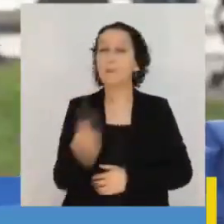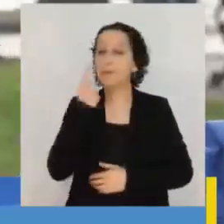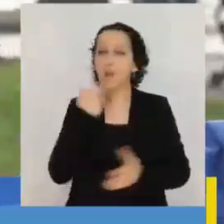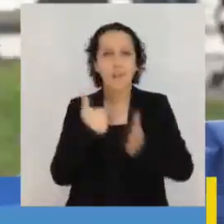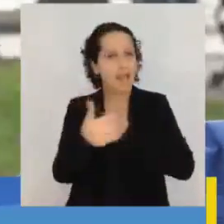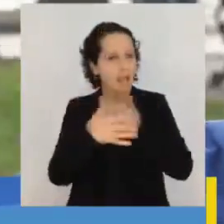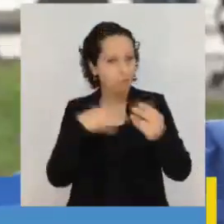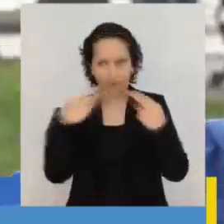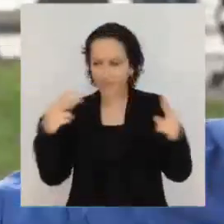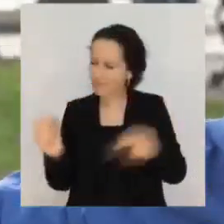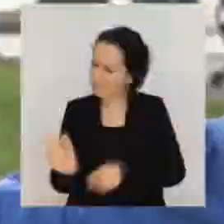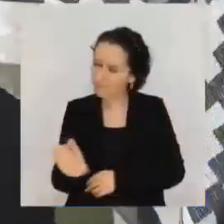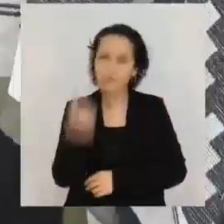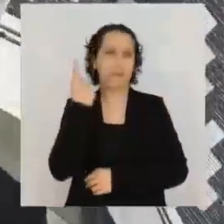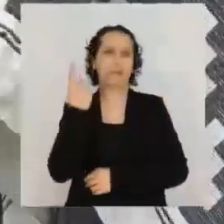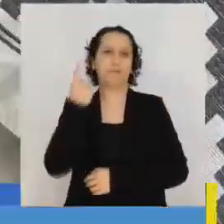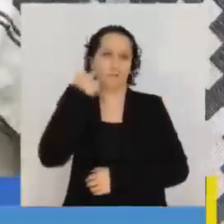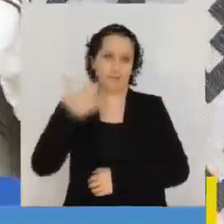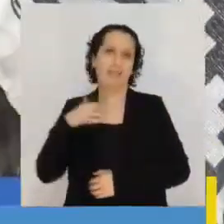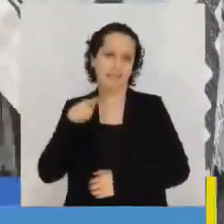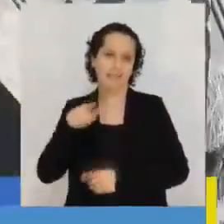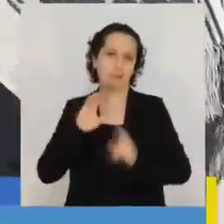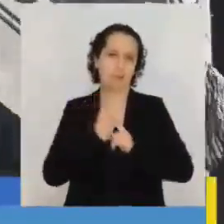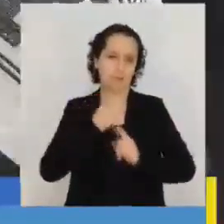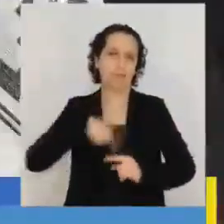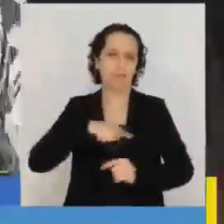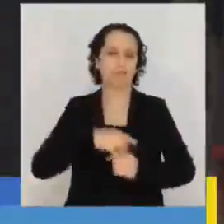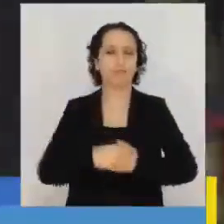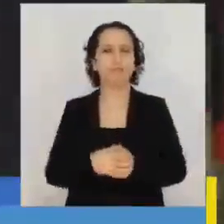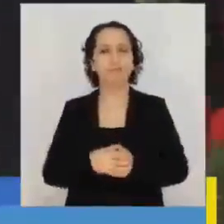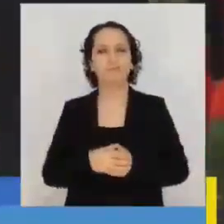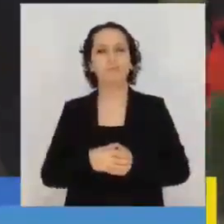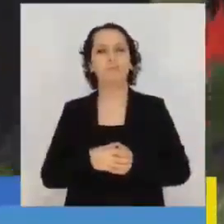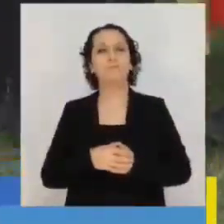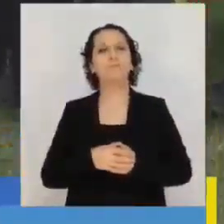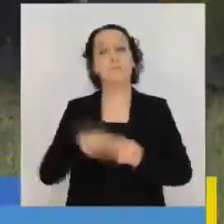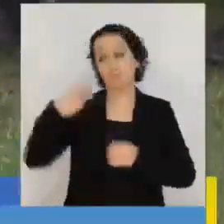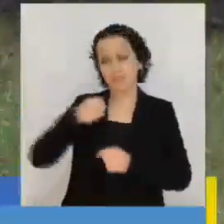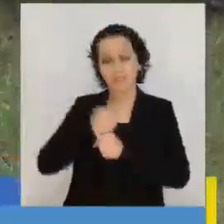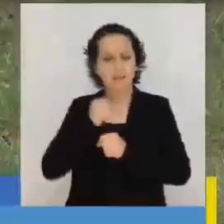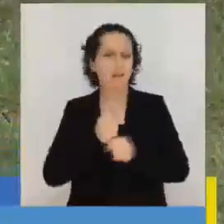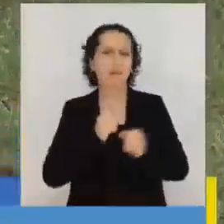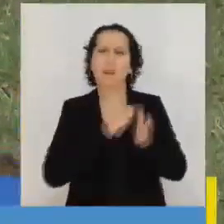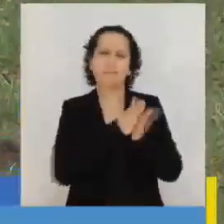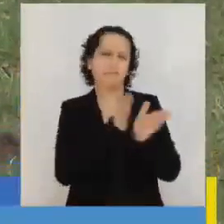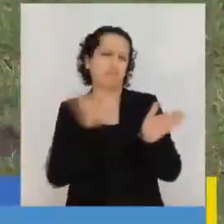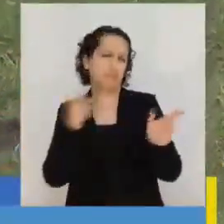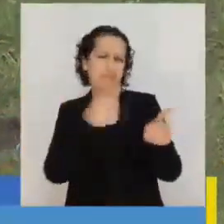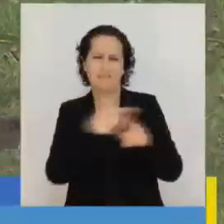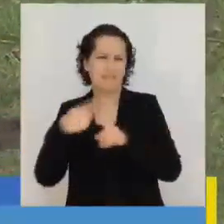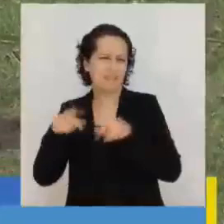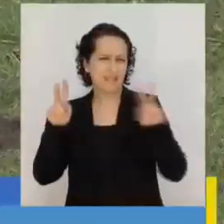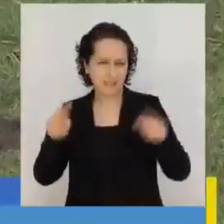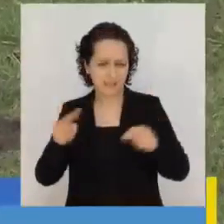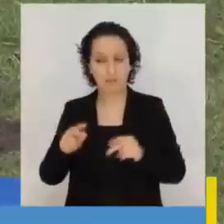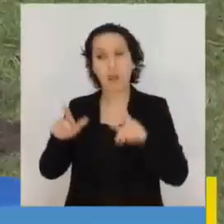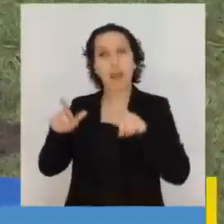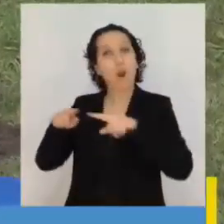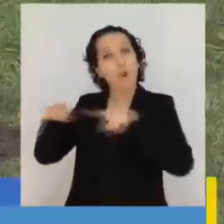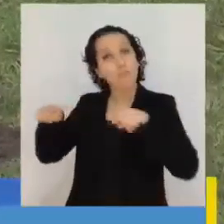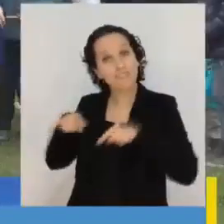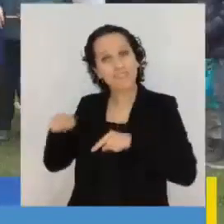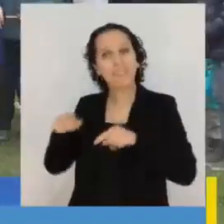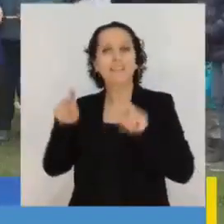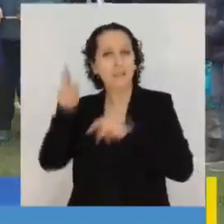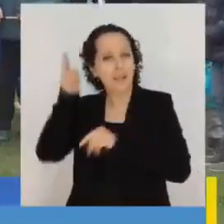primer rol en nuestra cultura. El municipio trabaja en diversas líneas con los pueblos originarios, principalmente su Oficina de Asuntos Indígenas,